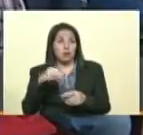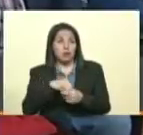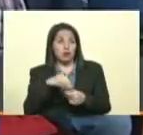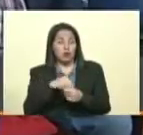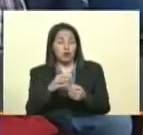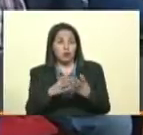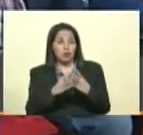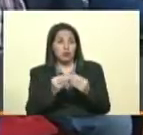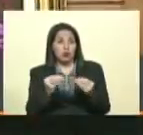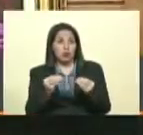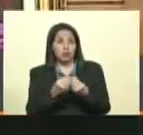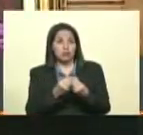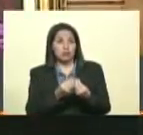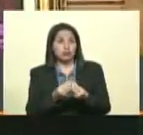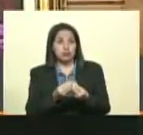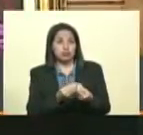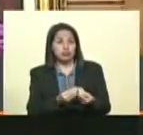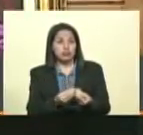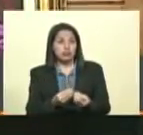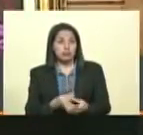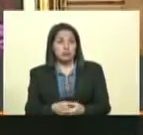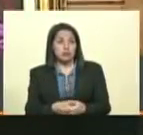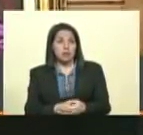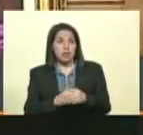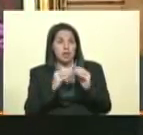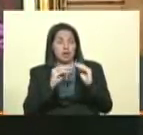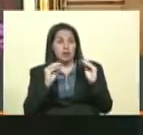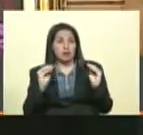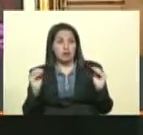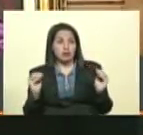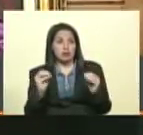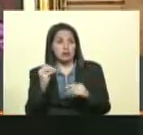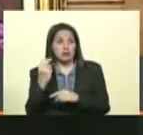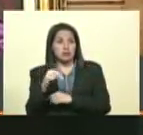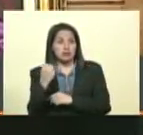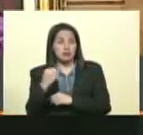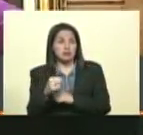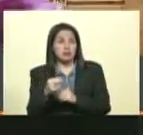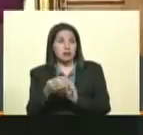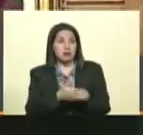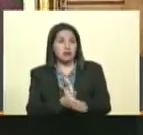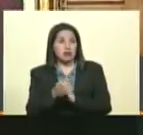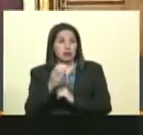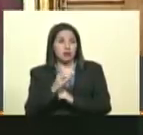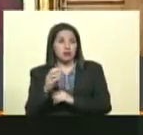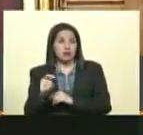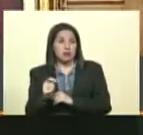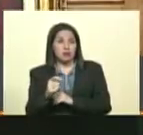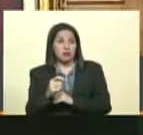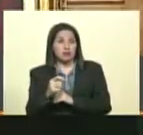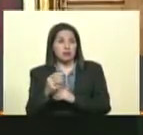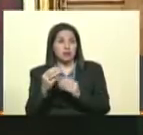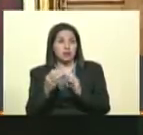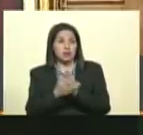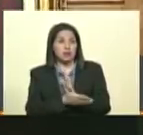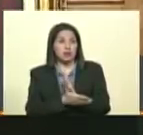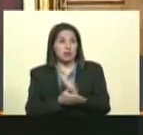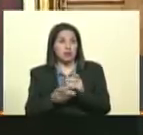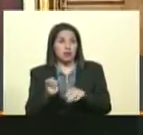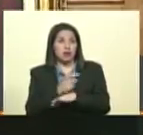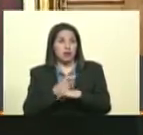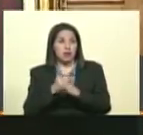votar en las elecciones convocadas por la Asamblea Nacional Constituyente, las elecciones constituyentes de gobernadores